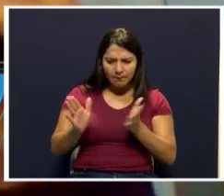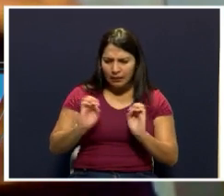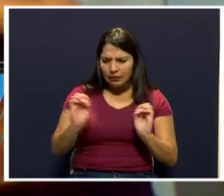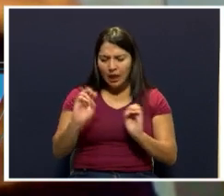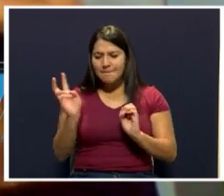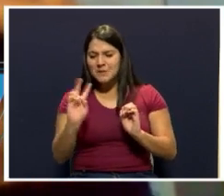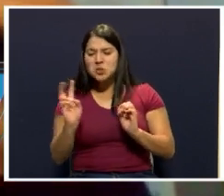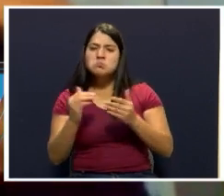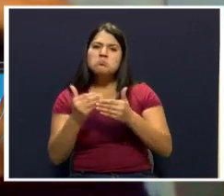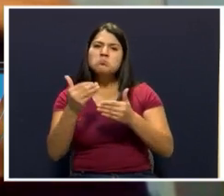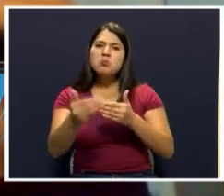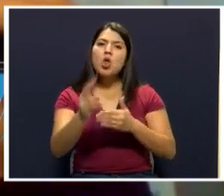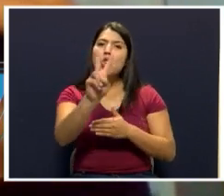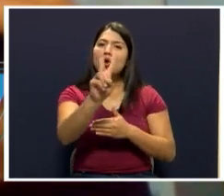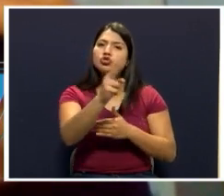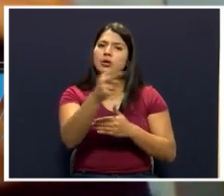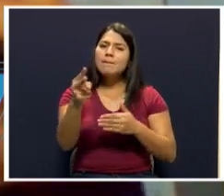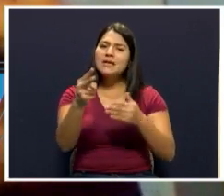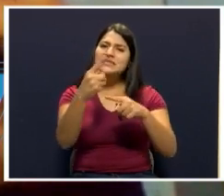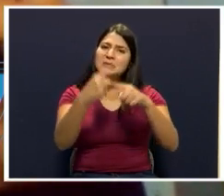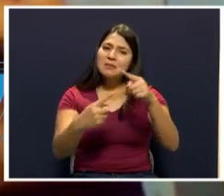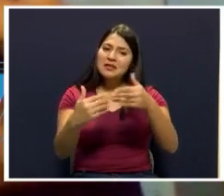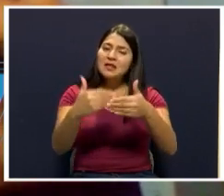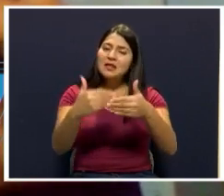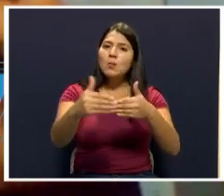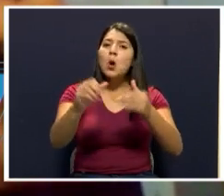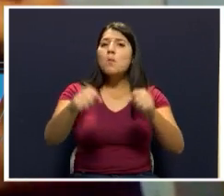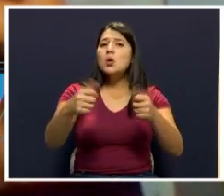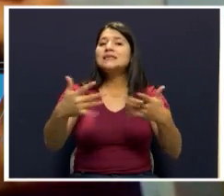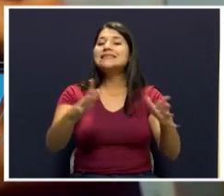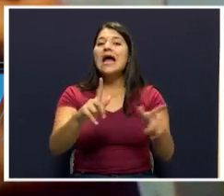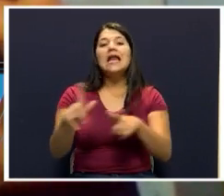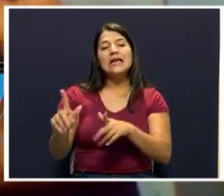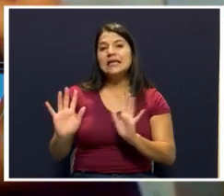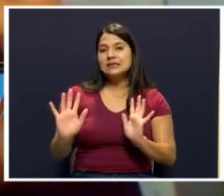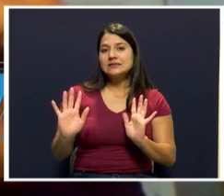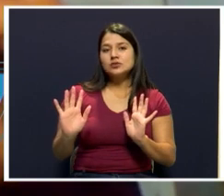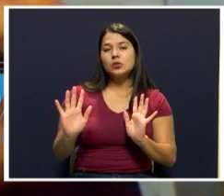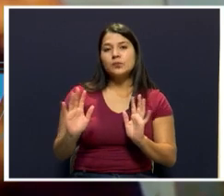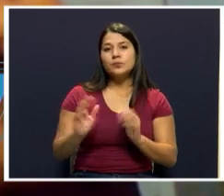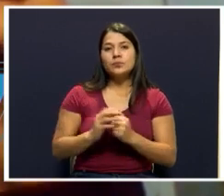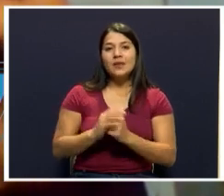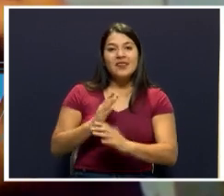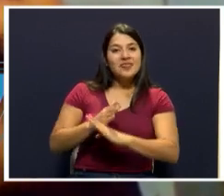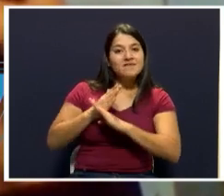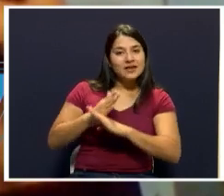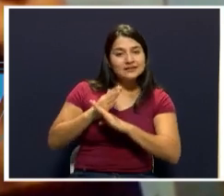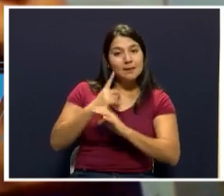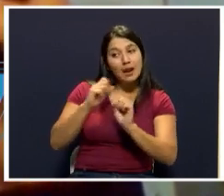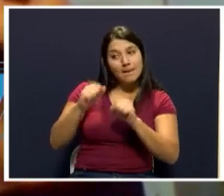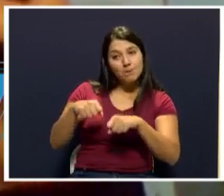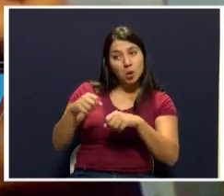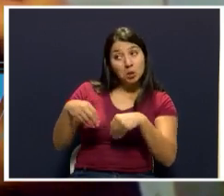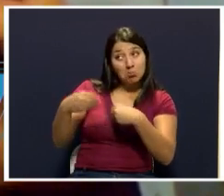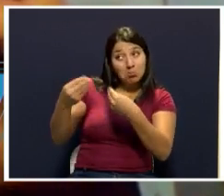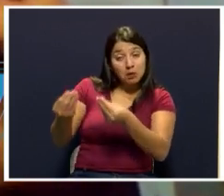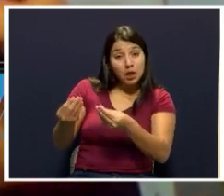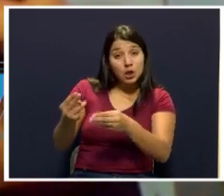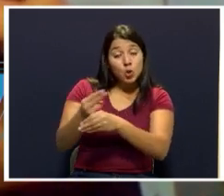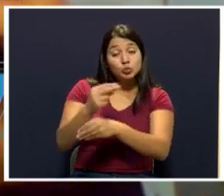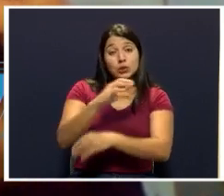media podría estar este primer lote de inmunoglobulinas humanas para ponerla al servicio de la Caja Costarricense del